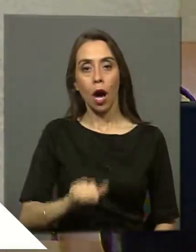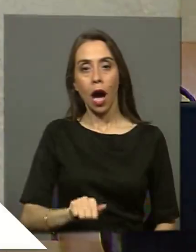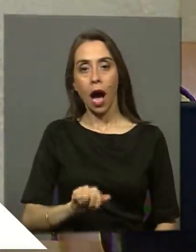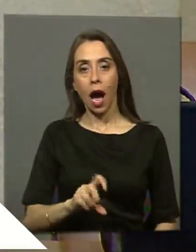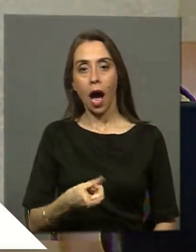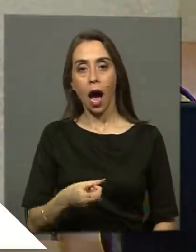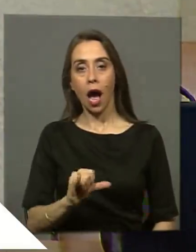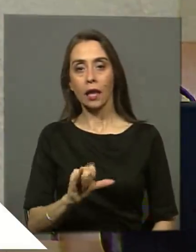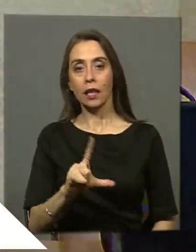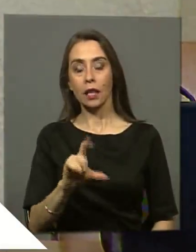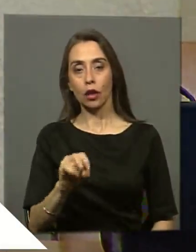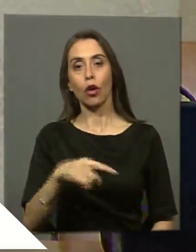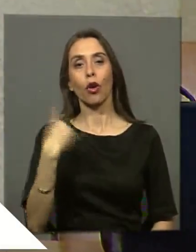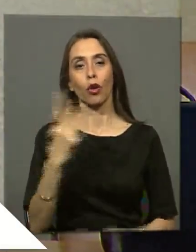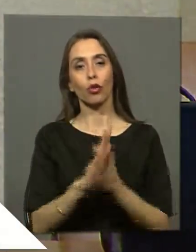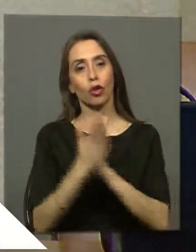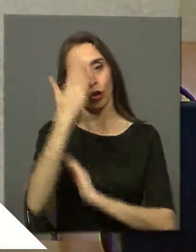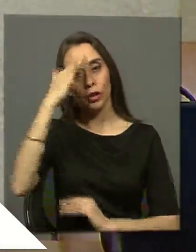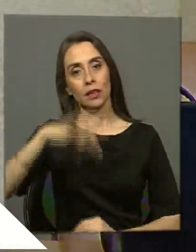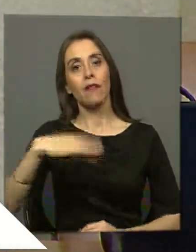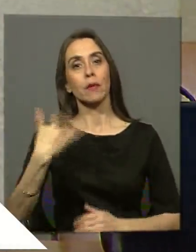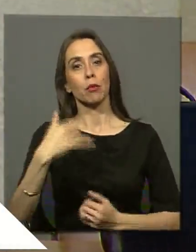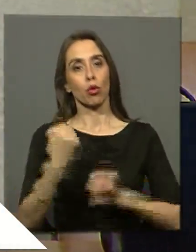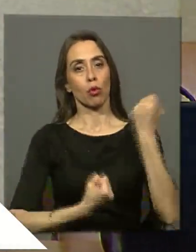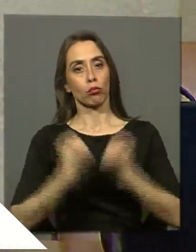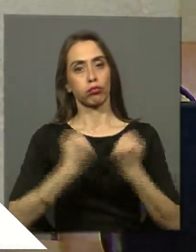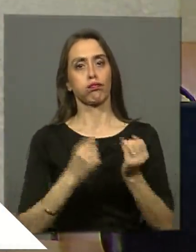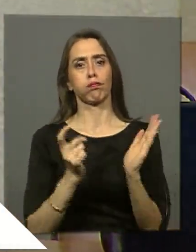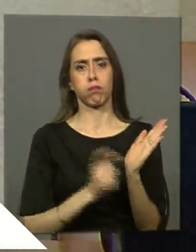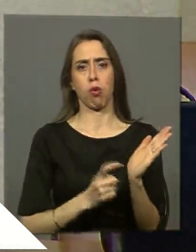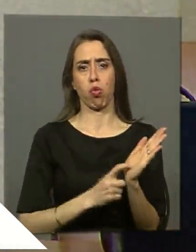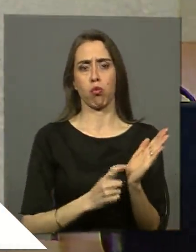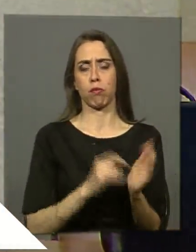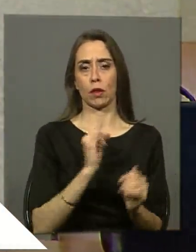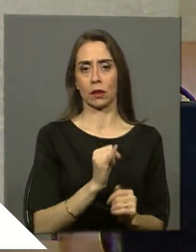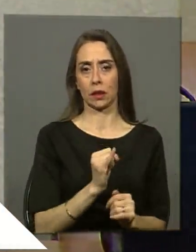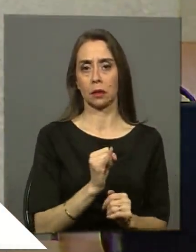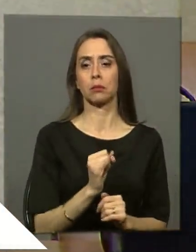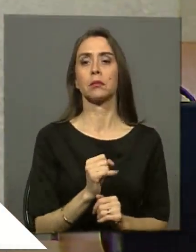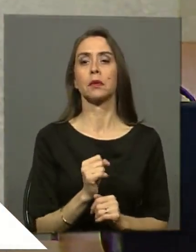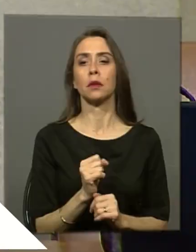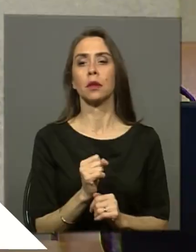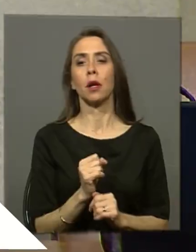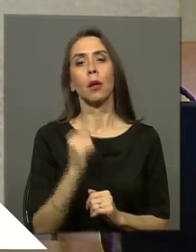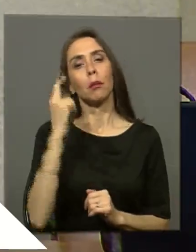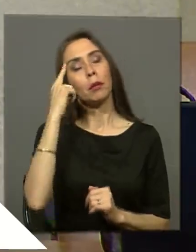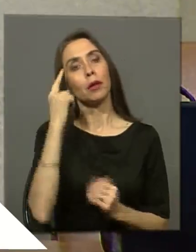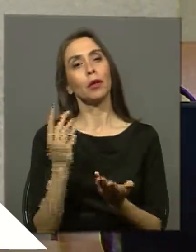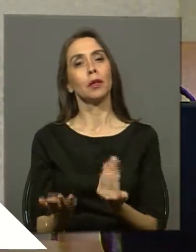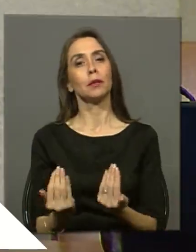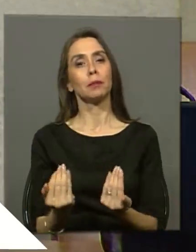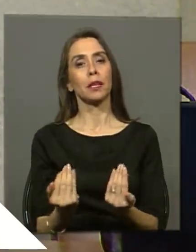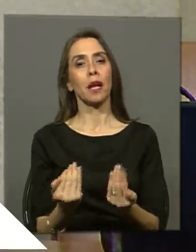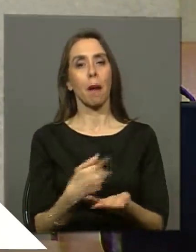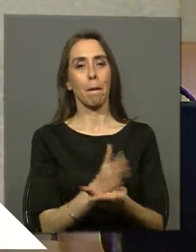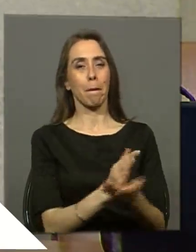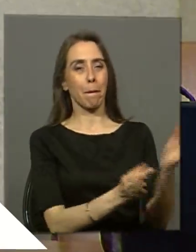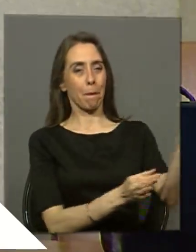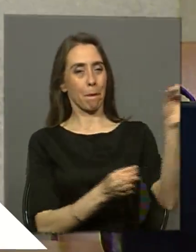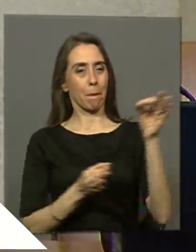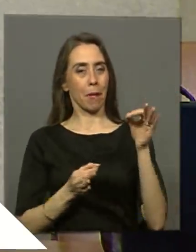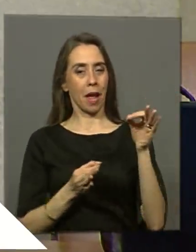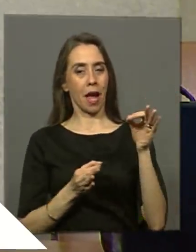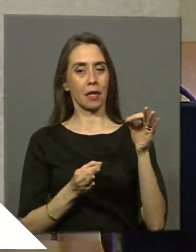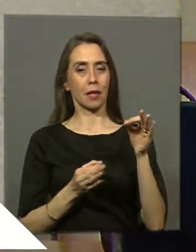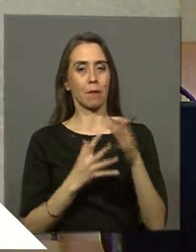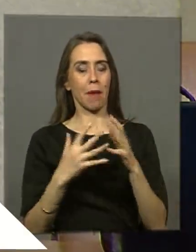estamos conscientes de lo importante que es la productividad sin duda pero uno esperaba que fuera una agenda un poco más